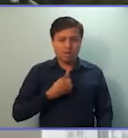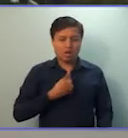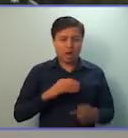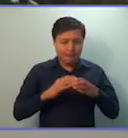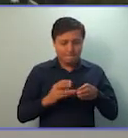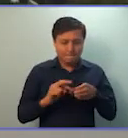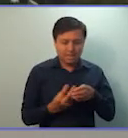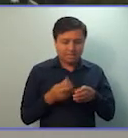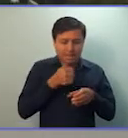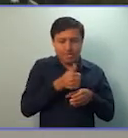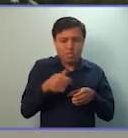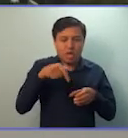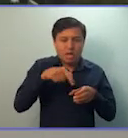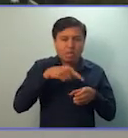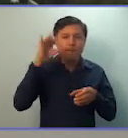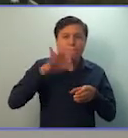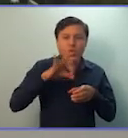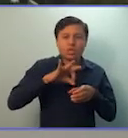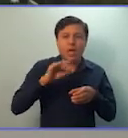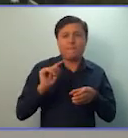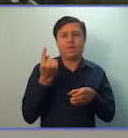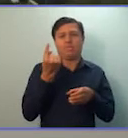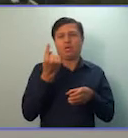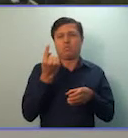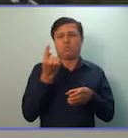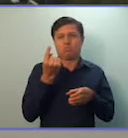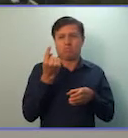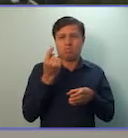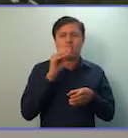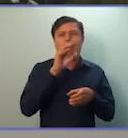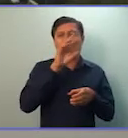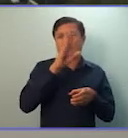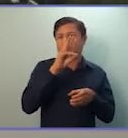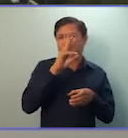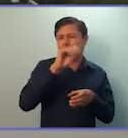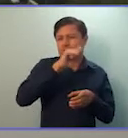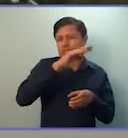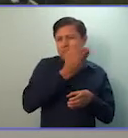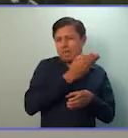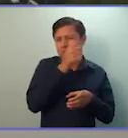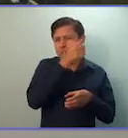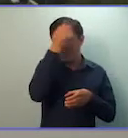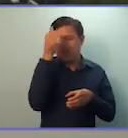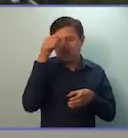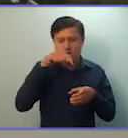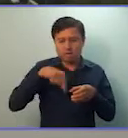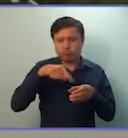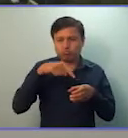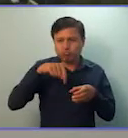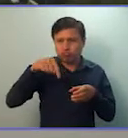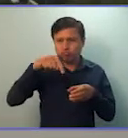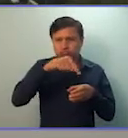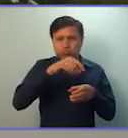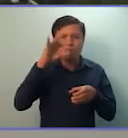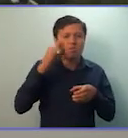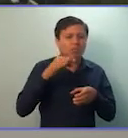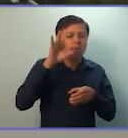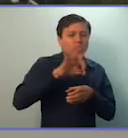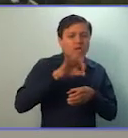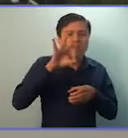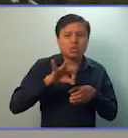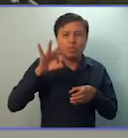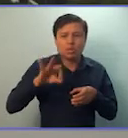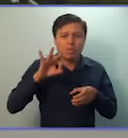los vigilantes repetición sus supervisores para que las siete de la mañana esos centros de votación estén abiertos para que nosotros todos los